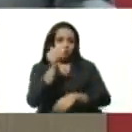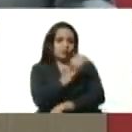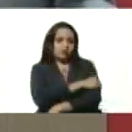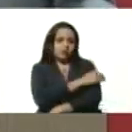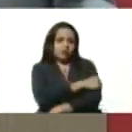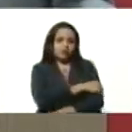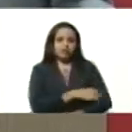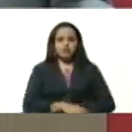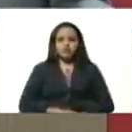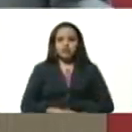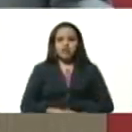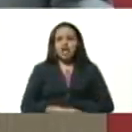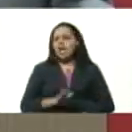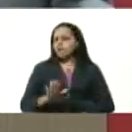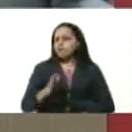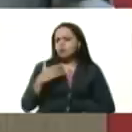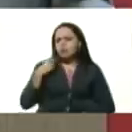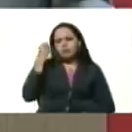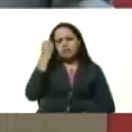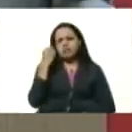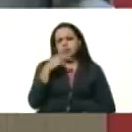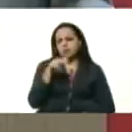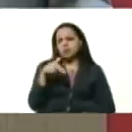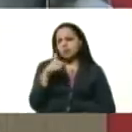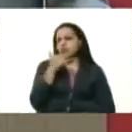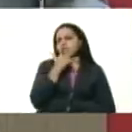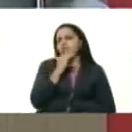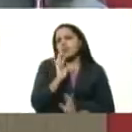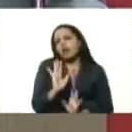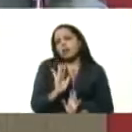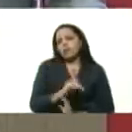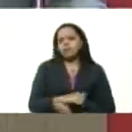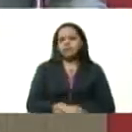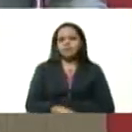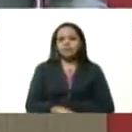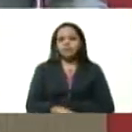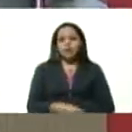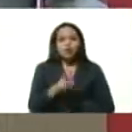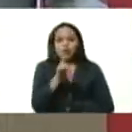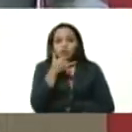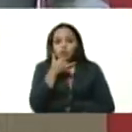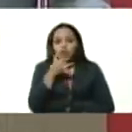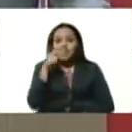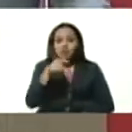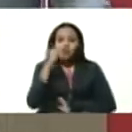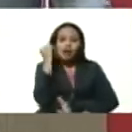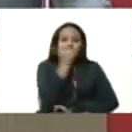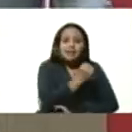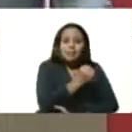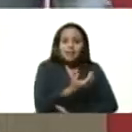es: yo creo que eso fue un error. Es un crimen, eso no es un error, eso es un crimen